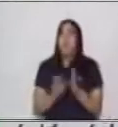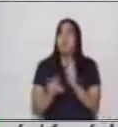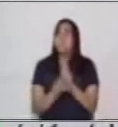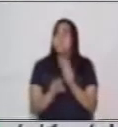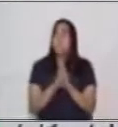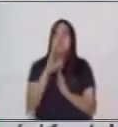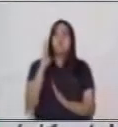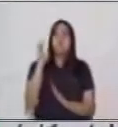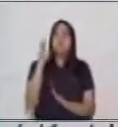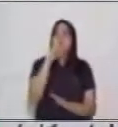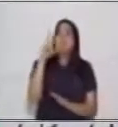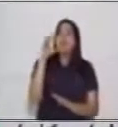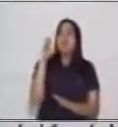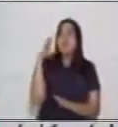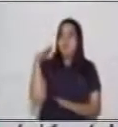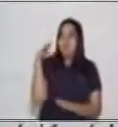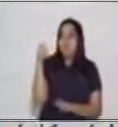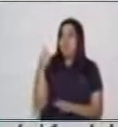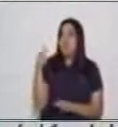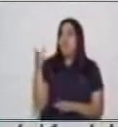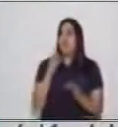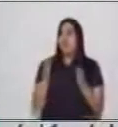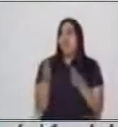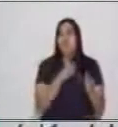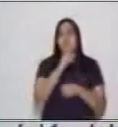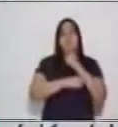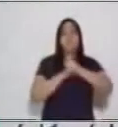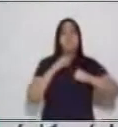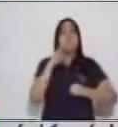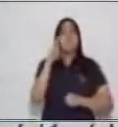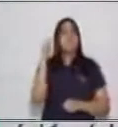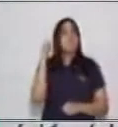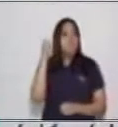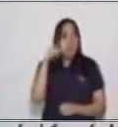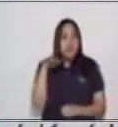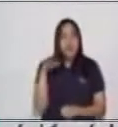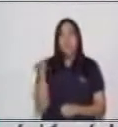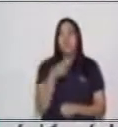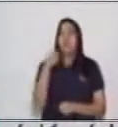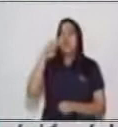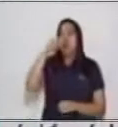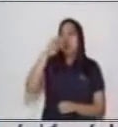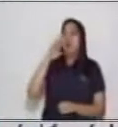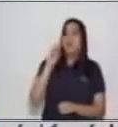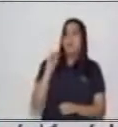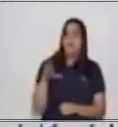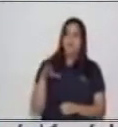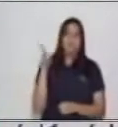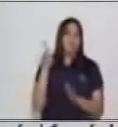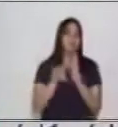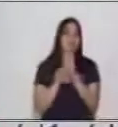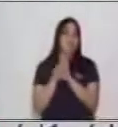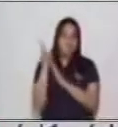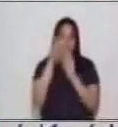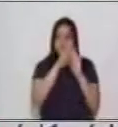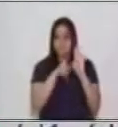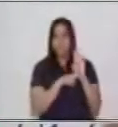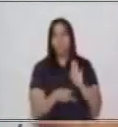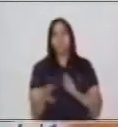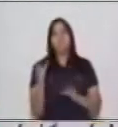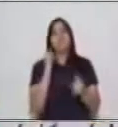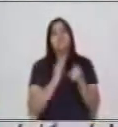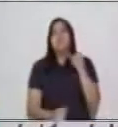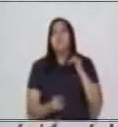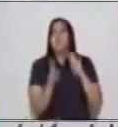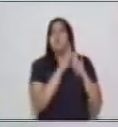ejemplo, belleza va con Z, fugaz y atroz. Son ejemplos de esta regla. Y la última regla dentro